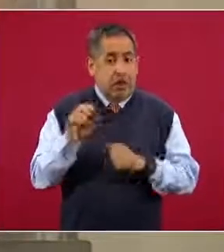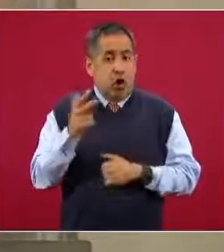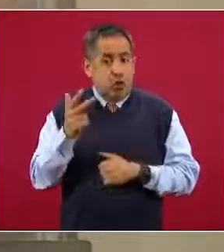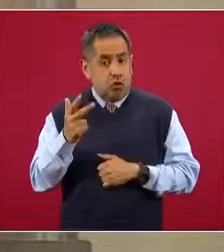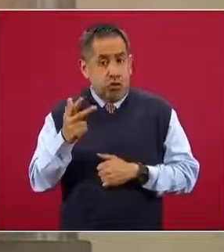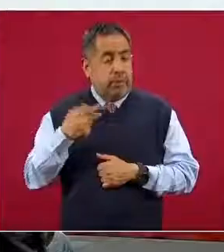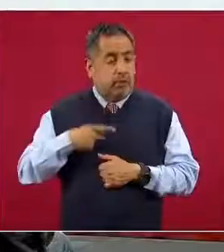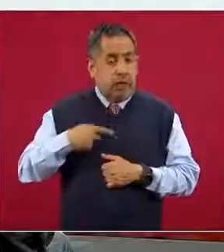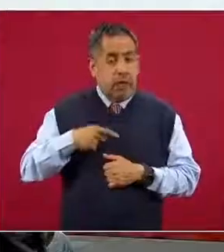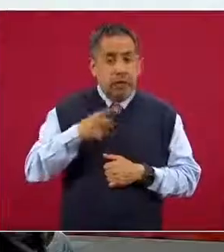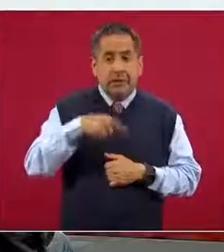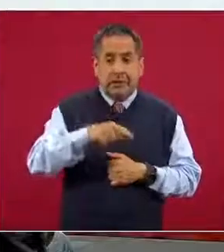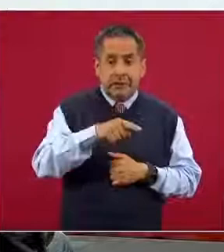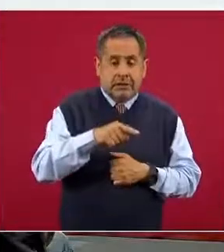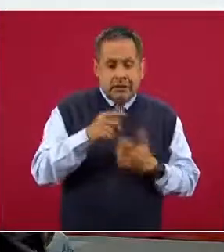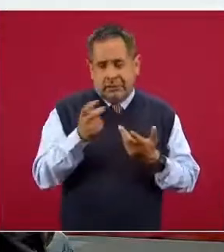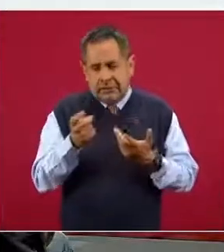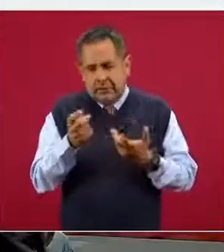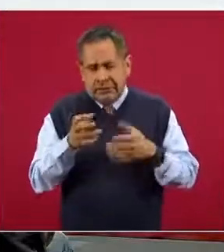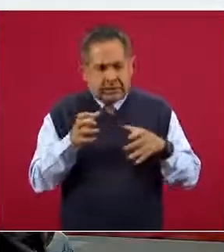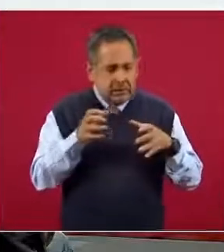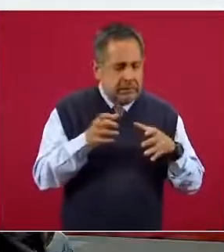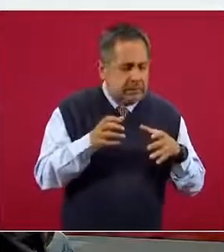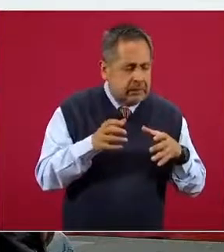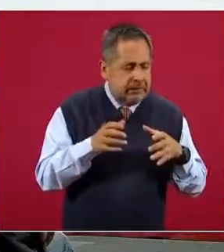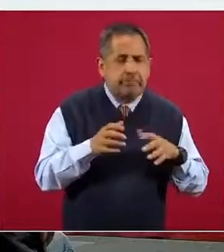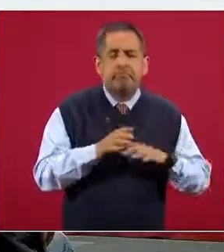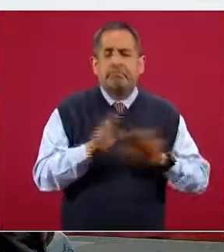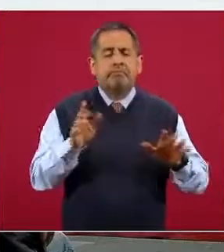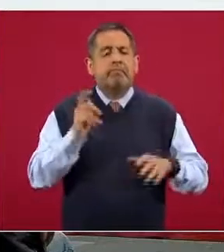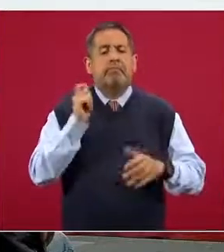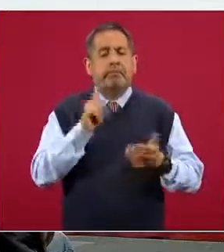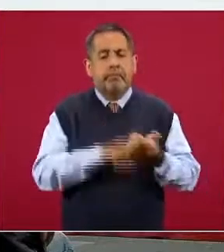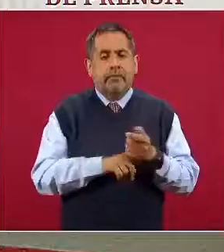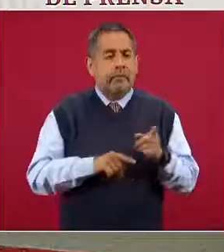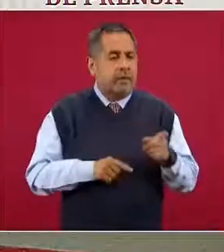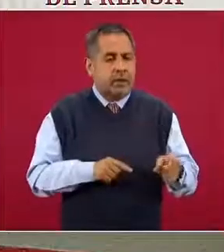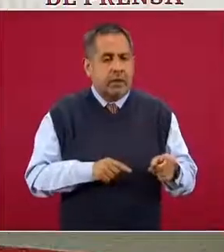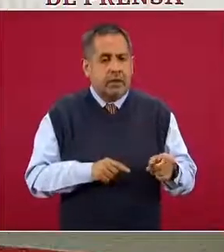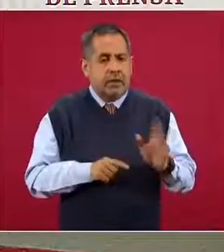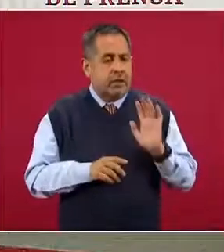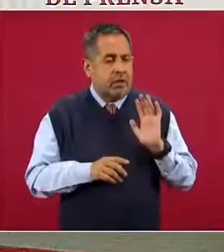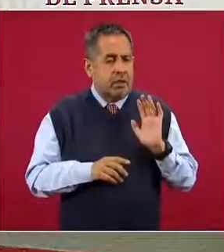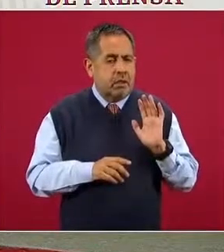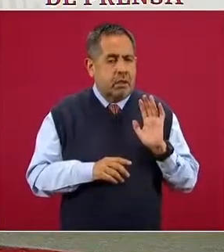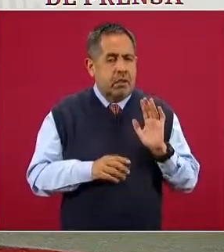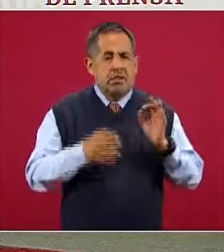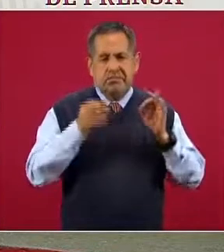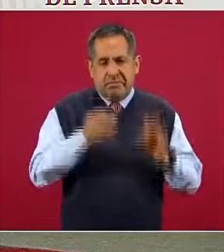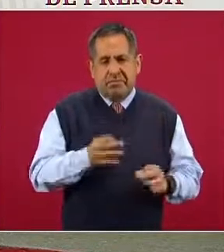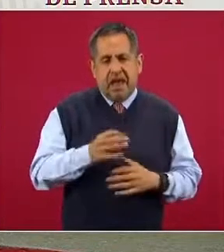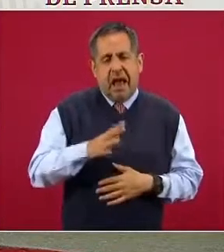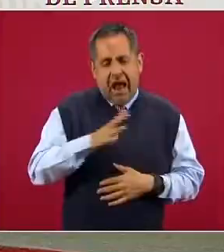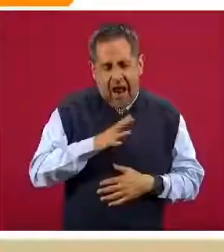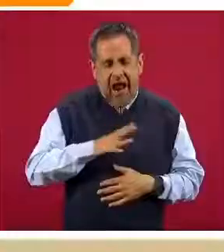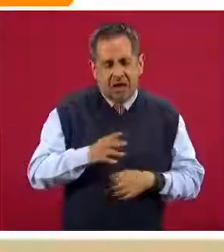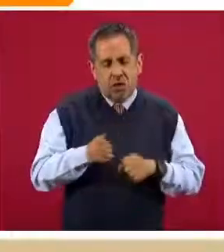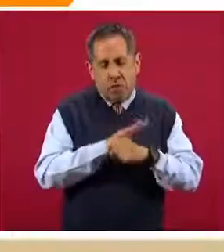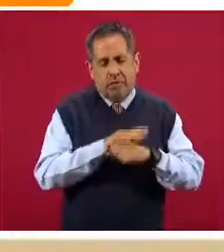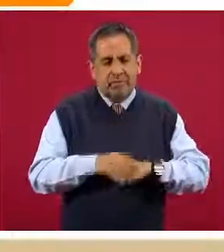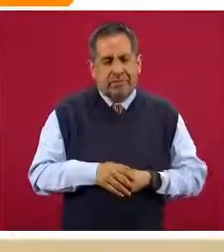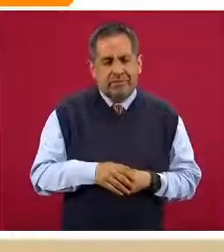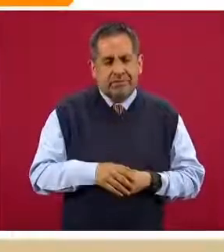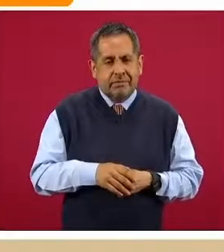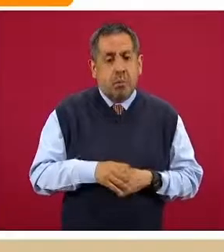794.608 personas, en base a esta información, se consideran como casos confirmados, la mayoría de ellas